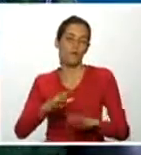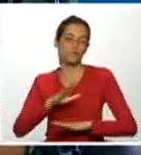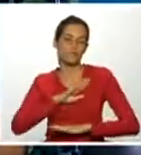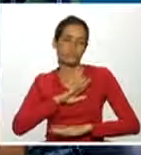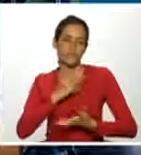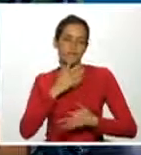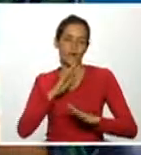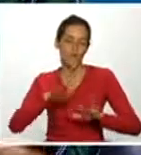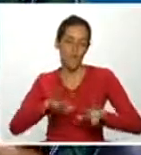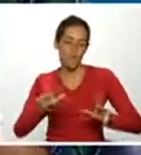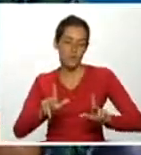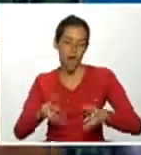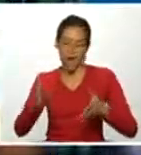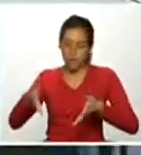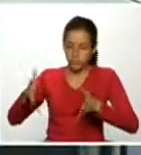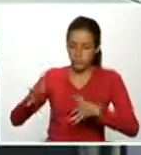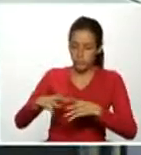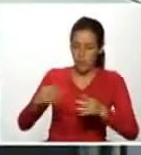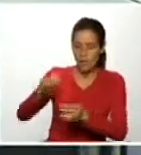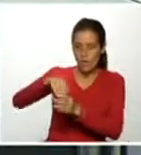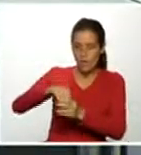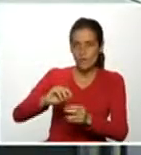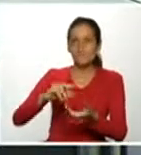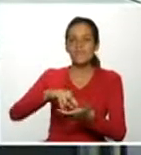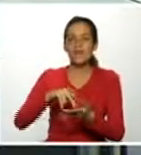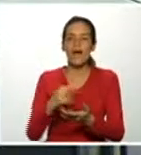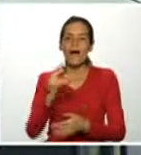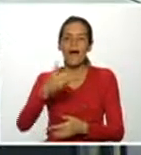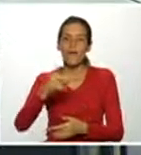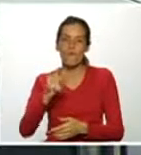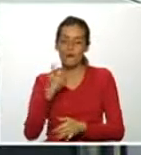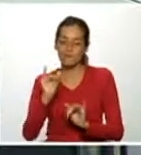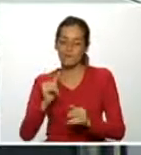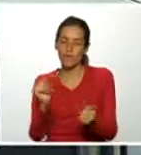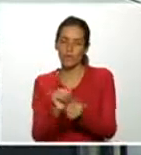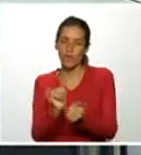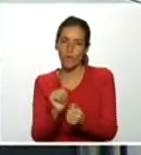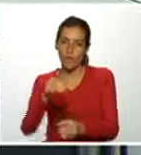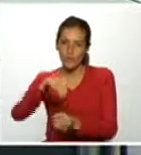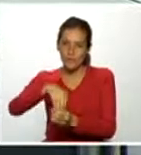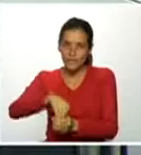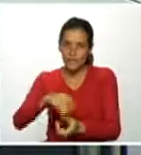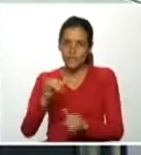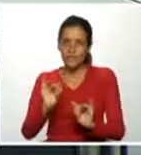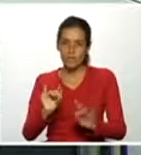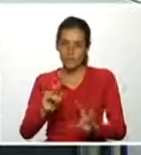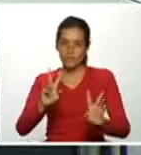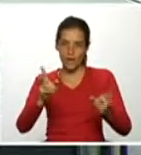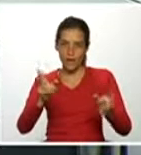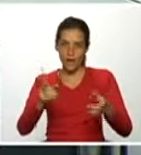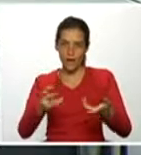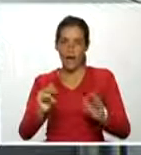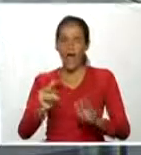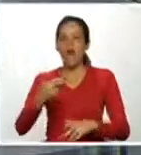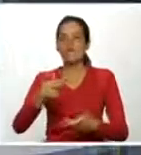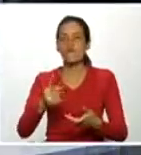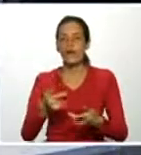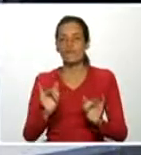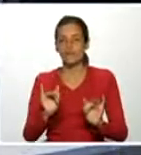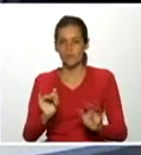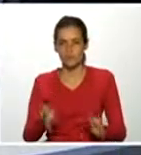¿verdad? ¿No? Todo el sistema de cómputo tiene una parte intangible, que es el programa, y una parte dura, que es el software. Una parte dura, que es el hardware. En